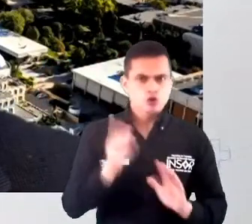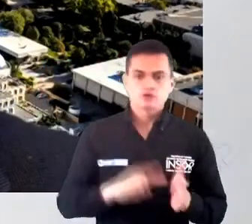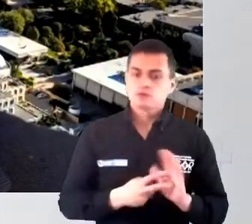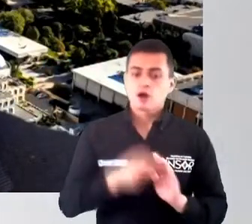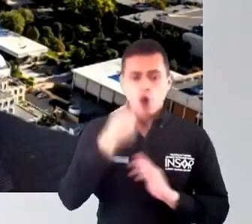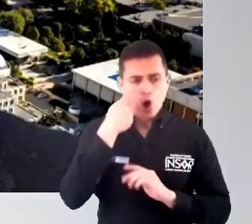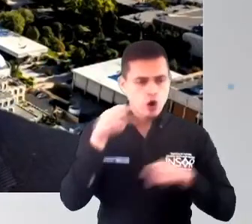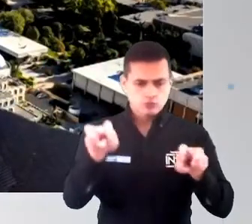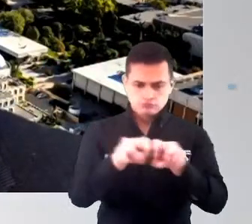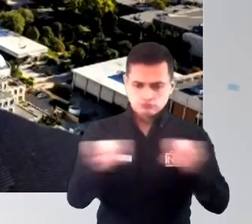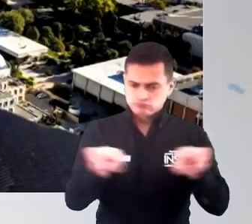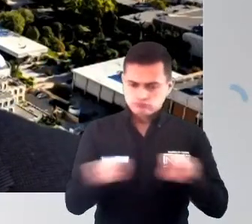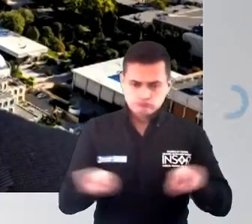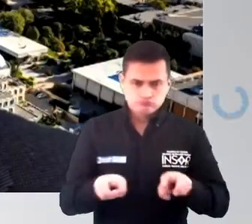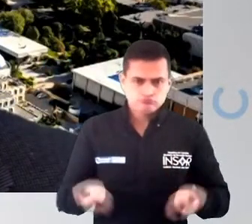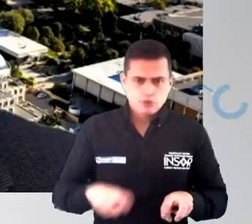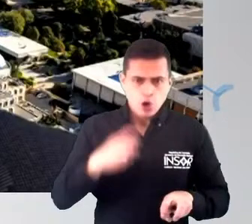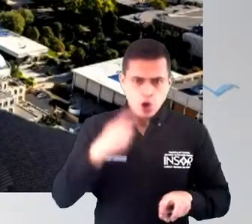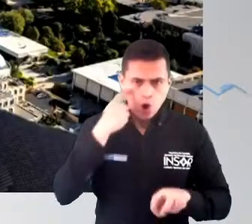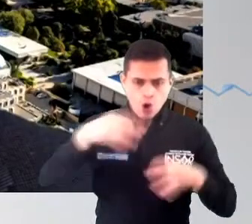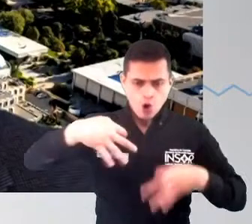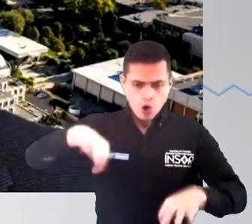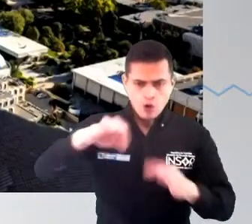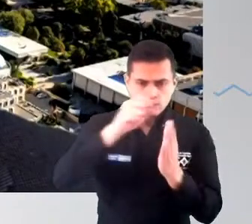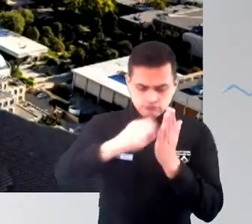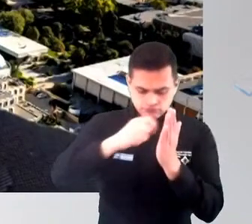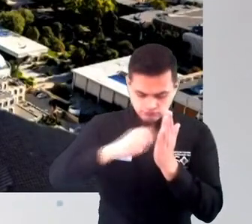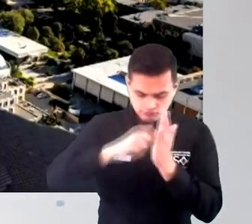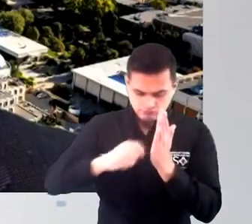aula, están escribiendo en un papel.